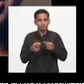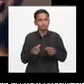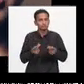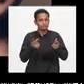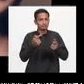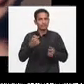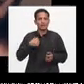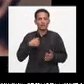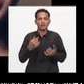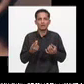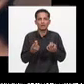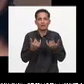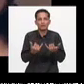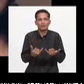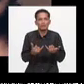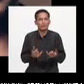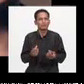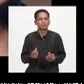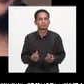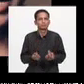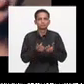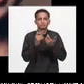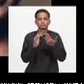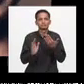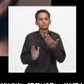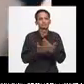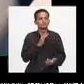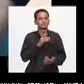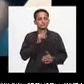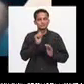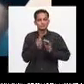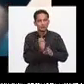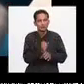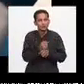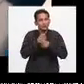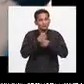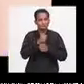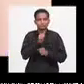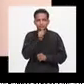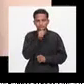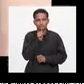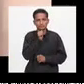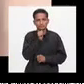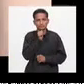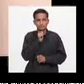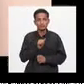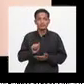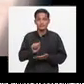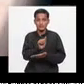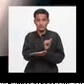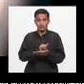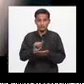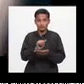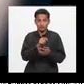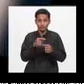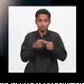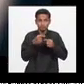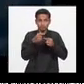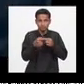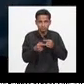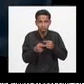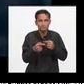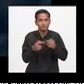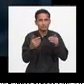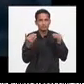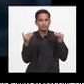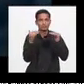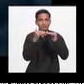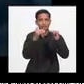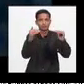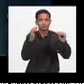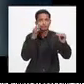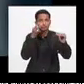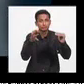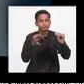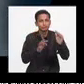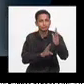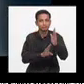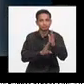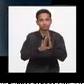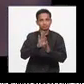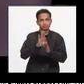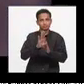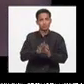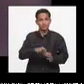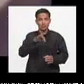electrónico simple seguro y secreto en las próximas elecciones aita un paso más hacia la democracia del futuro el voto